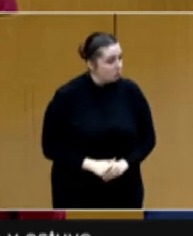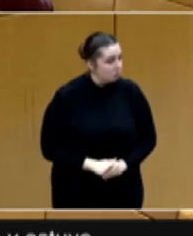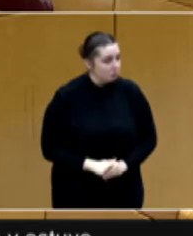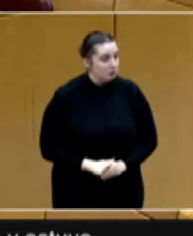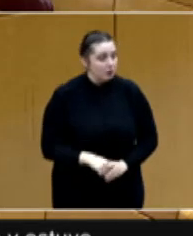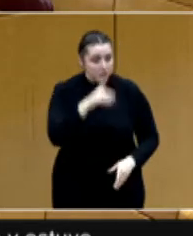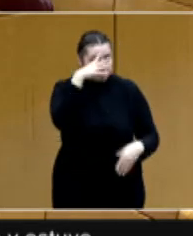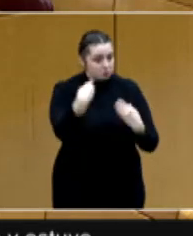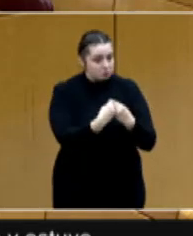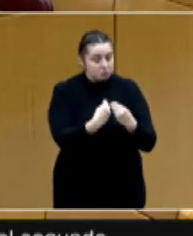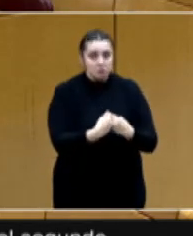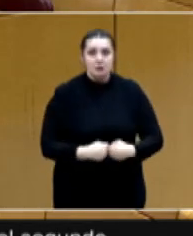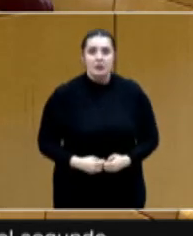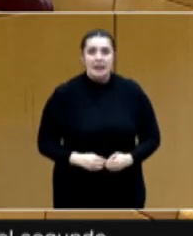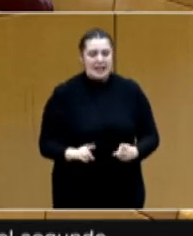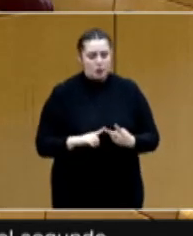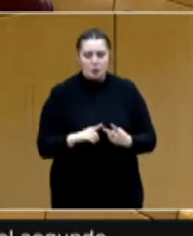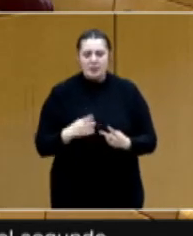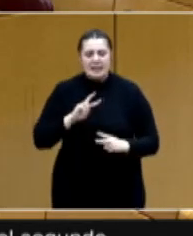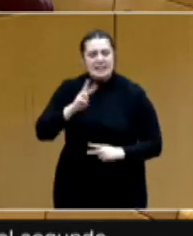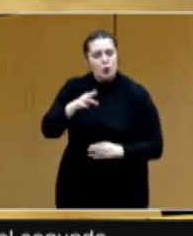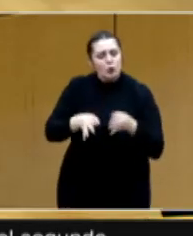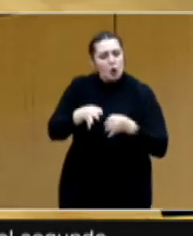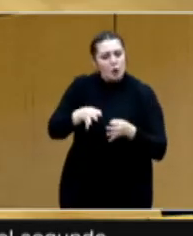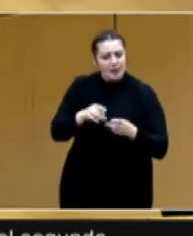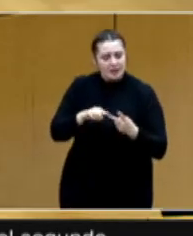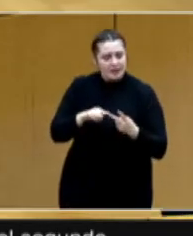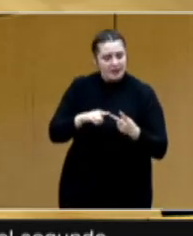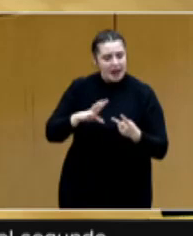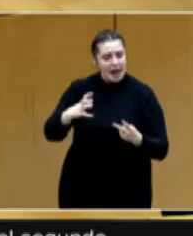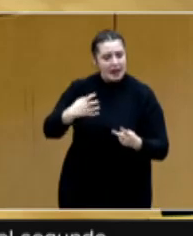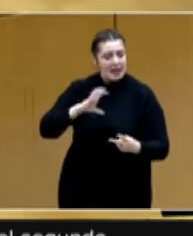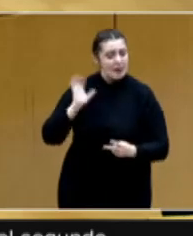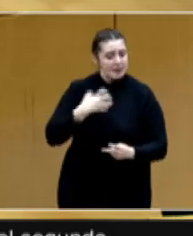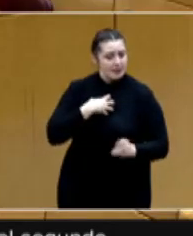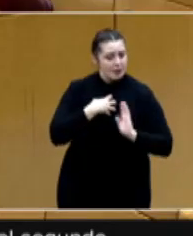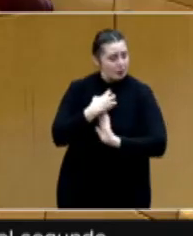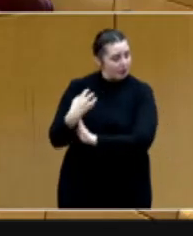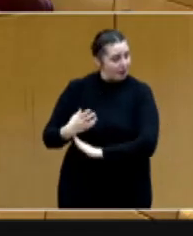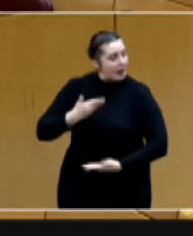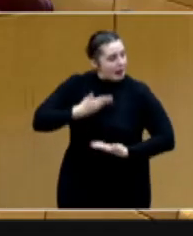y con el segundo juicio María te refieres a cómo recobraste la capacidad jurídica